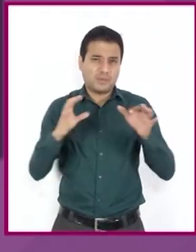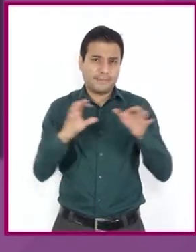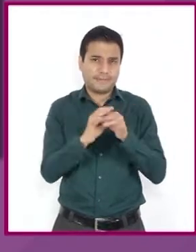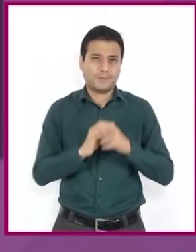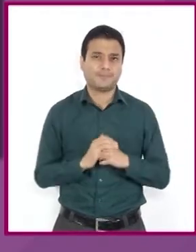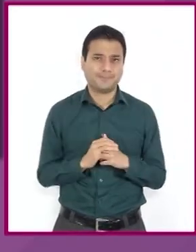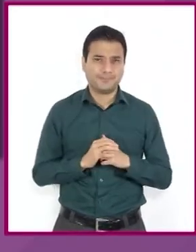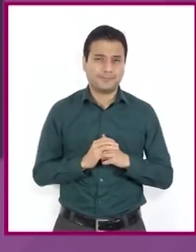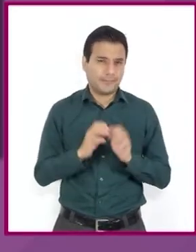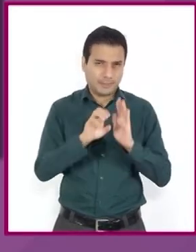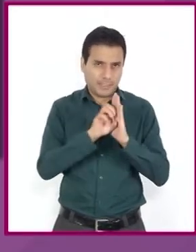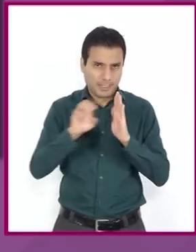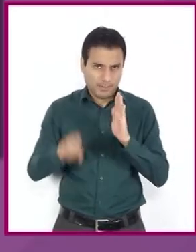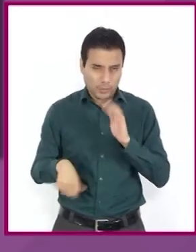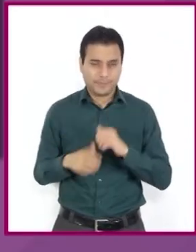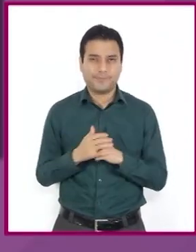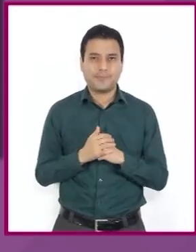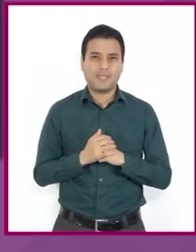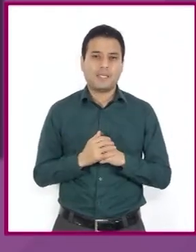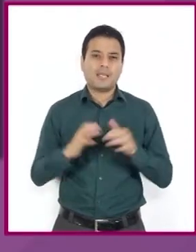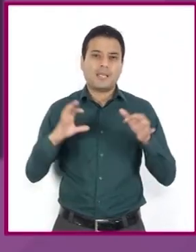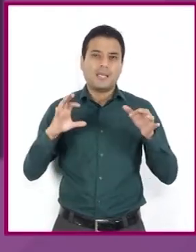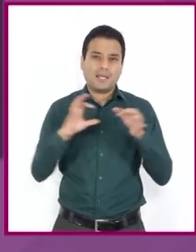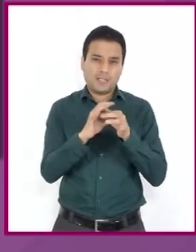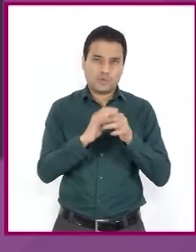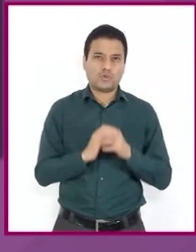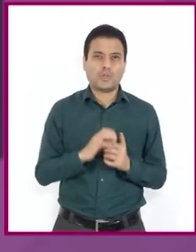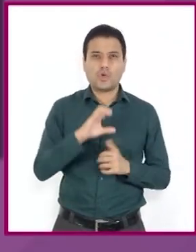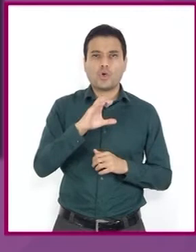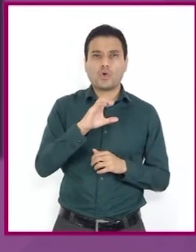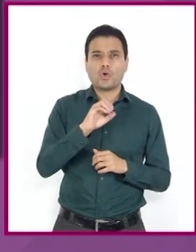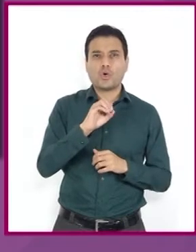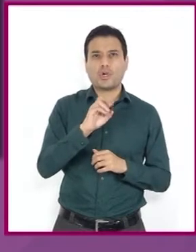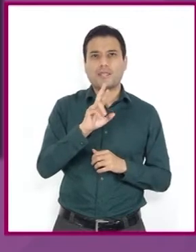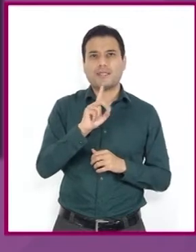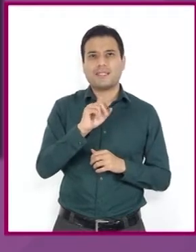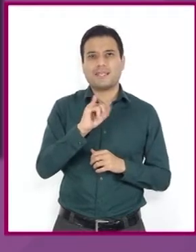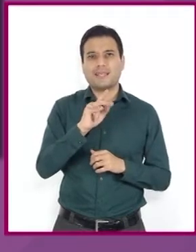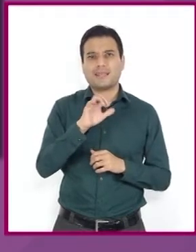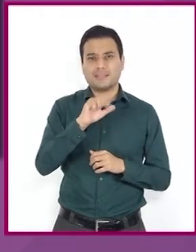son nexos coordinantes, que se clasifican en